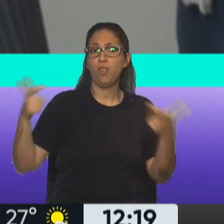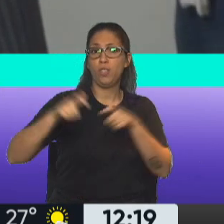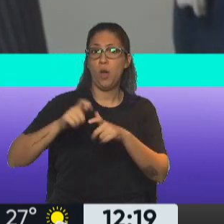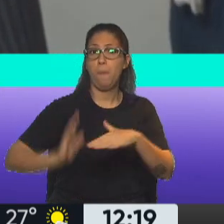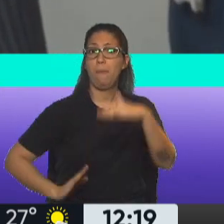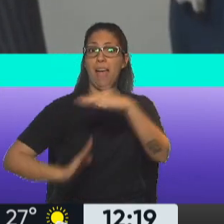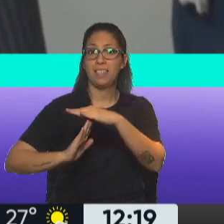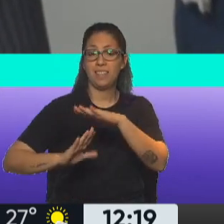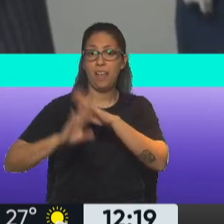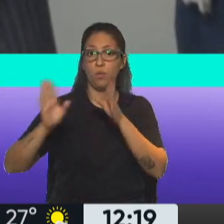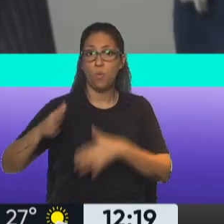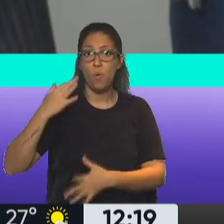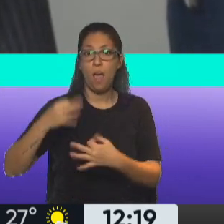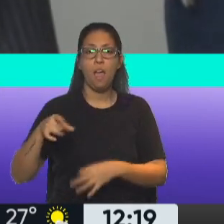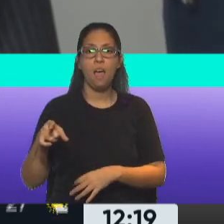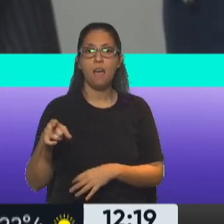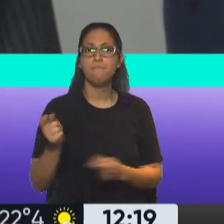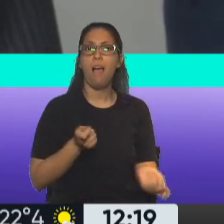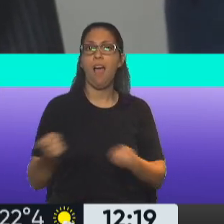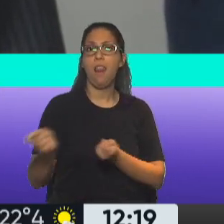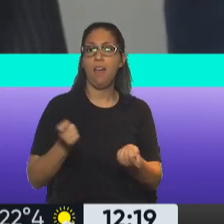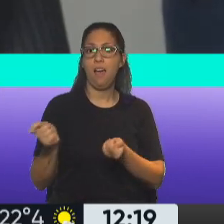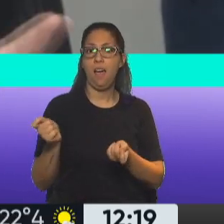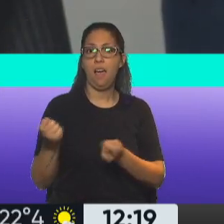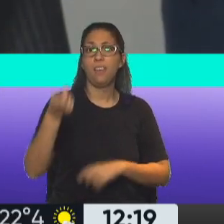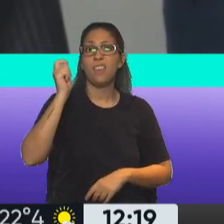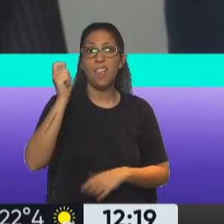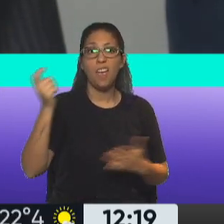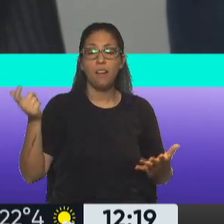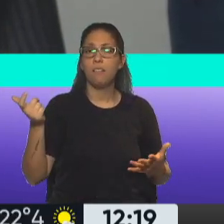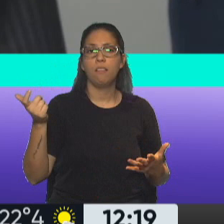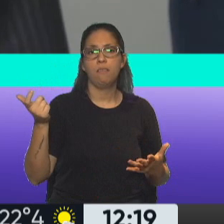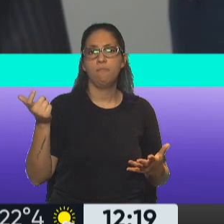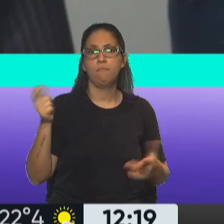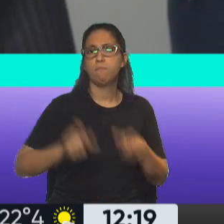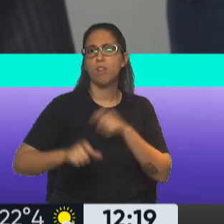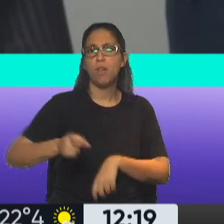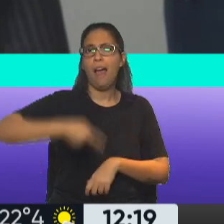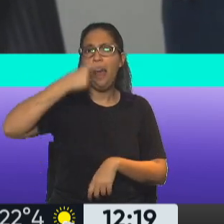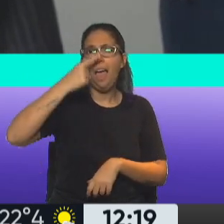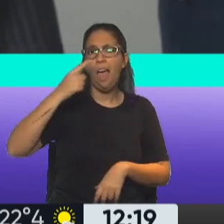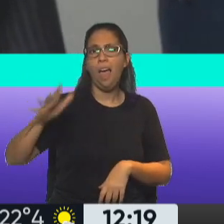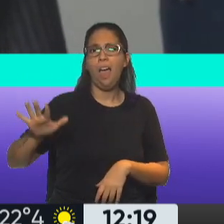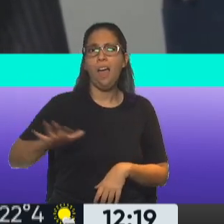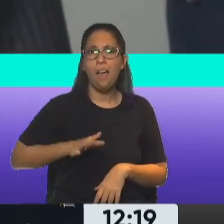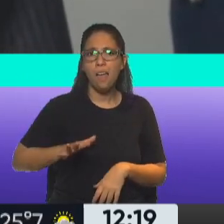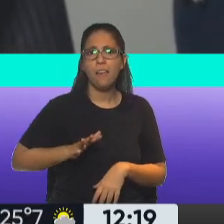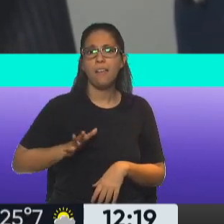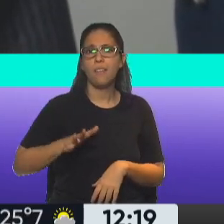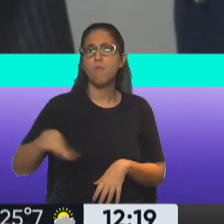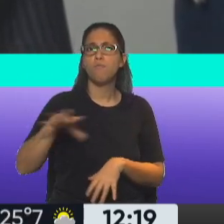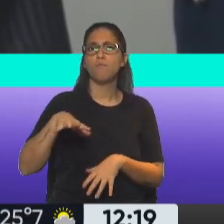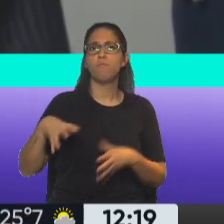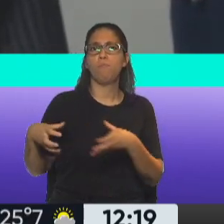siendo manejado por estos intereses, que son intereses de un